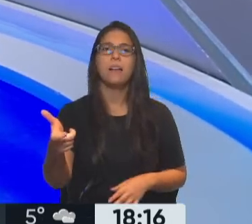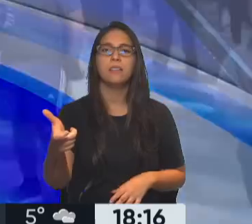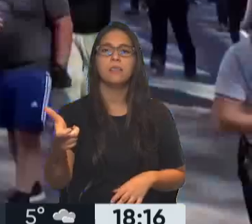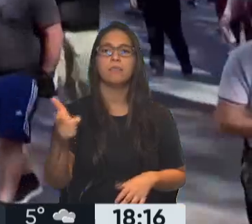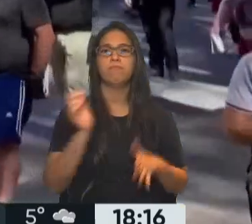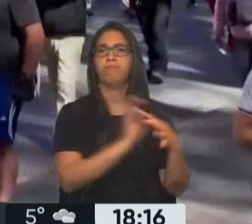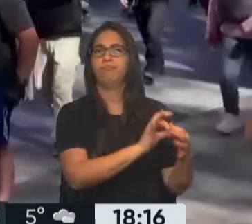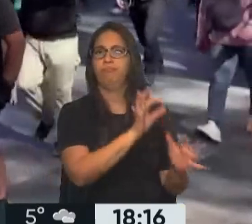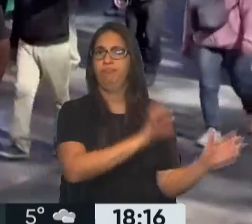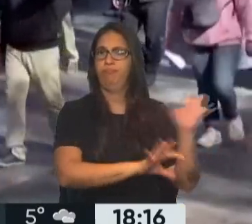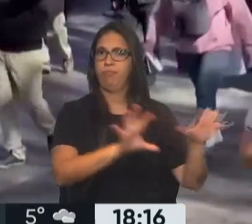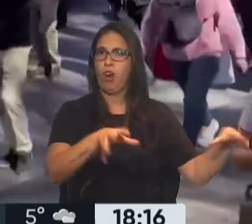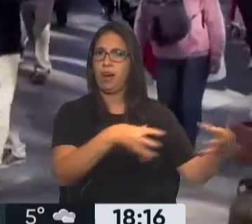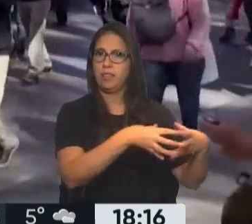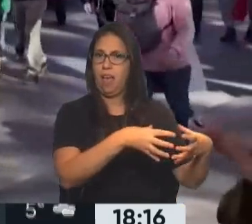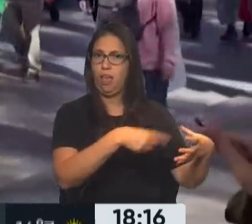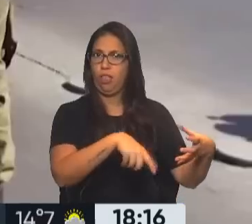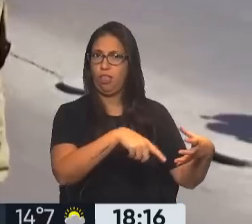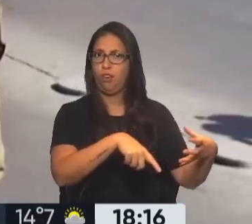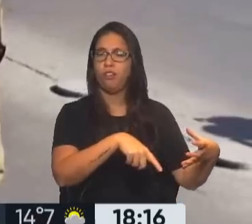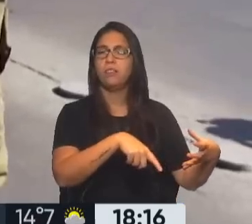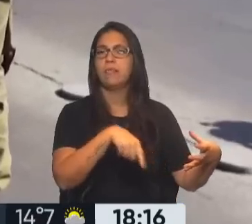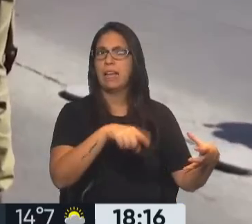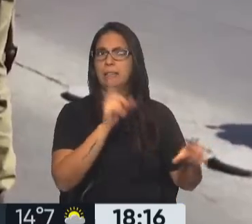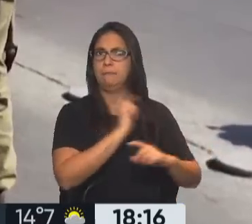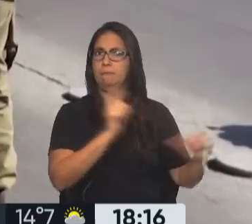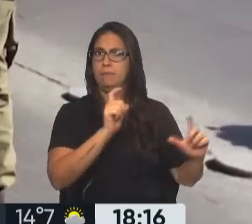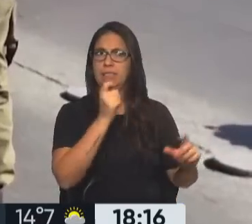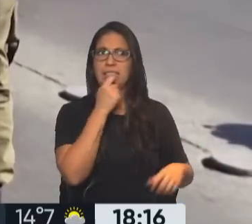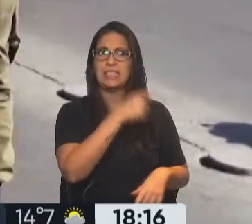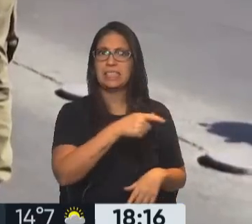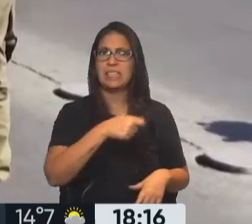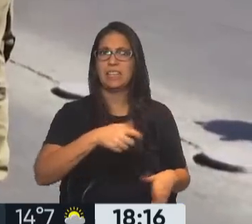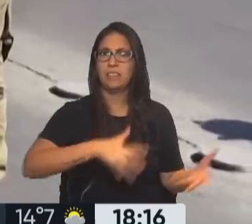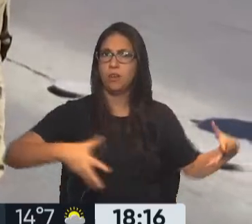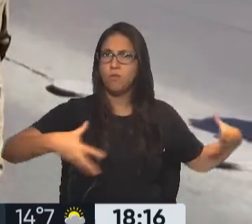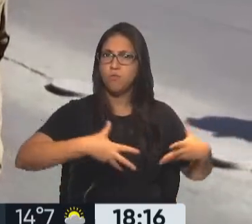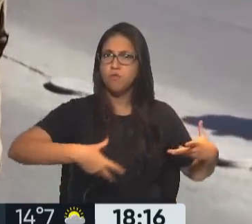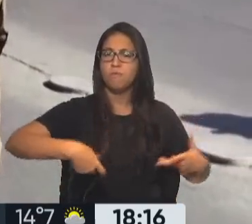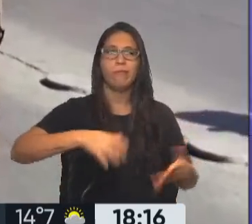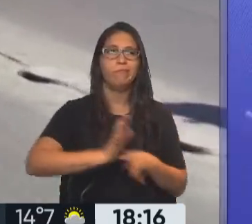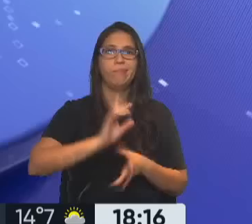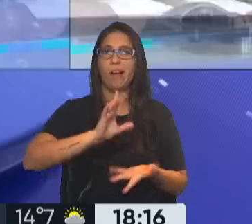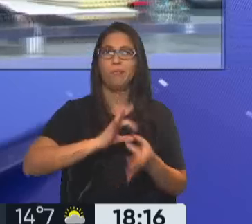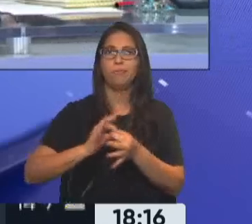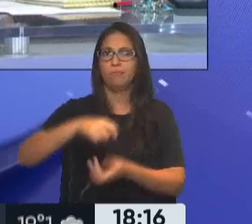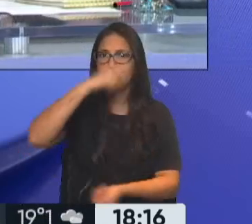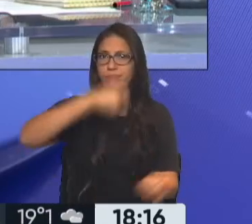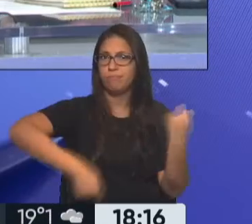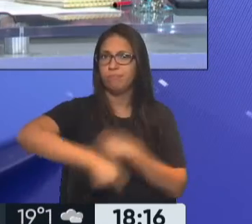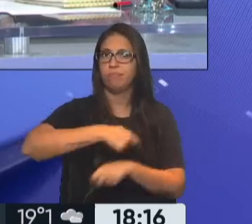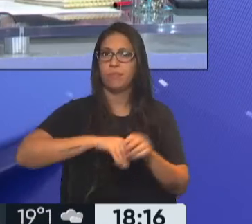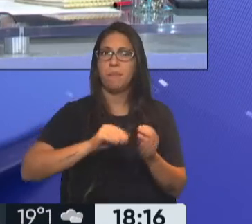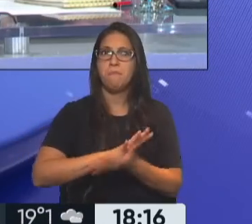crimen organizado. Y esto es, por supuesto, lo que empieza a llamar la atención, porque si hablamos de crimen organizado, hablamos de narcotráfico, hablamos de mafias en